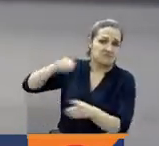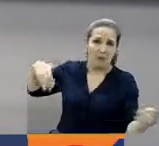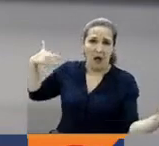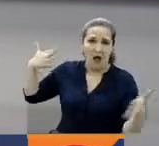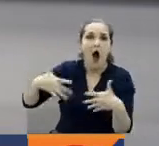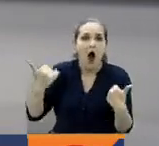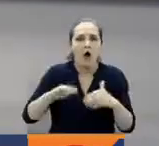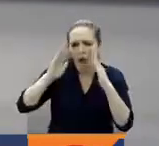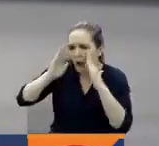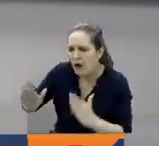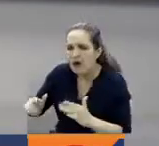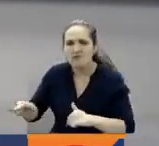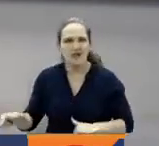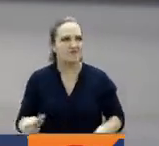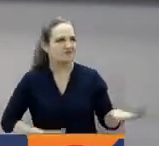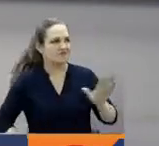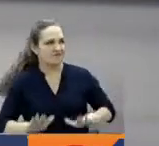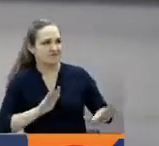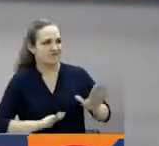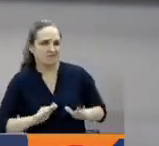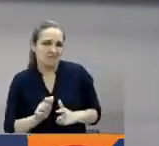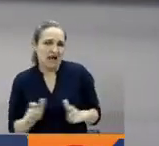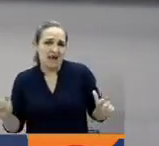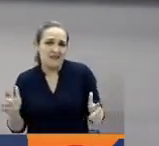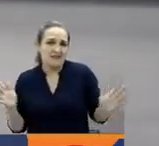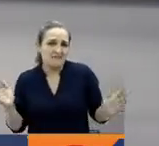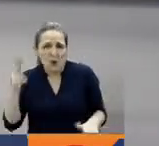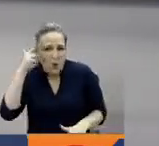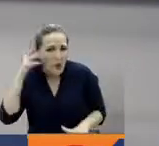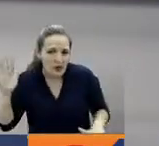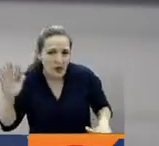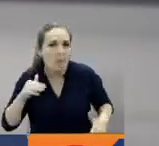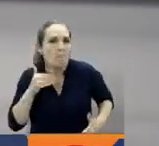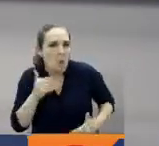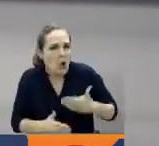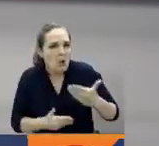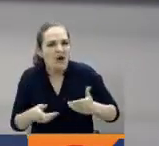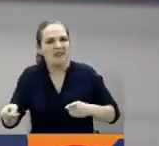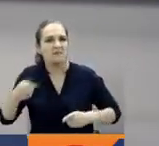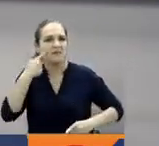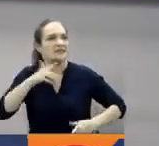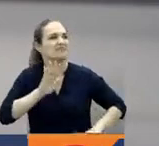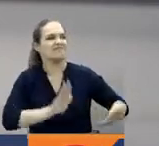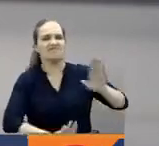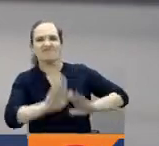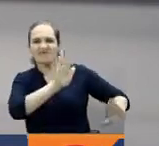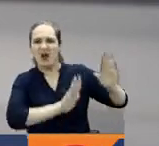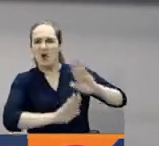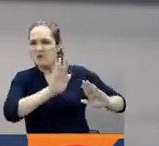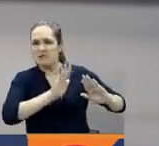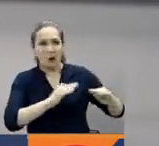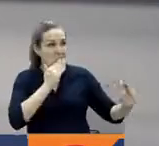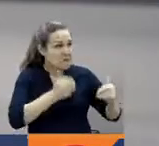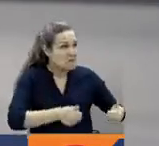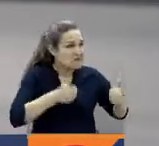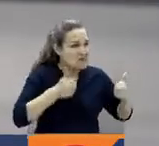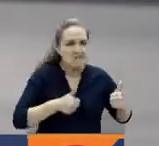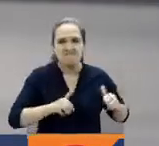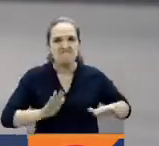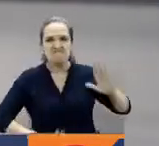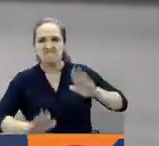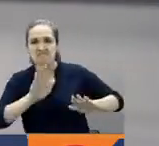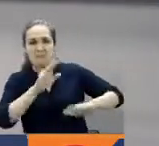los consejos, ¿no? Adicional a eso, creo que hay un tipo de desconfianza a las instituciones que se puede evidenciar hoy también con todos los